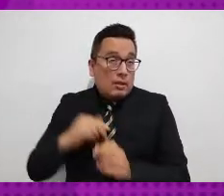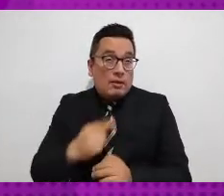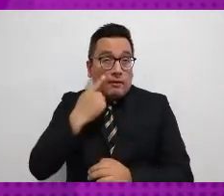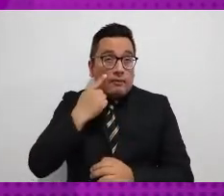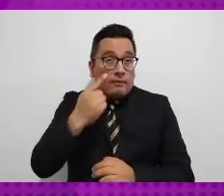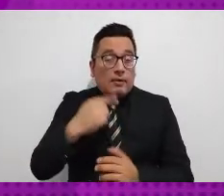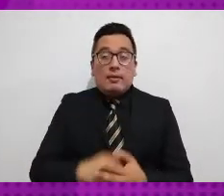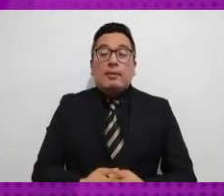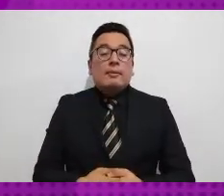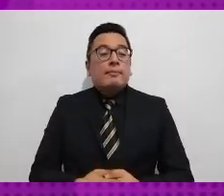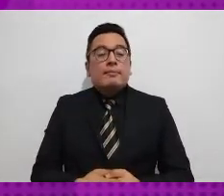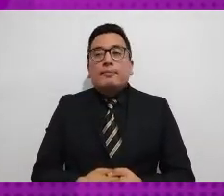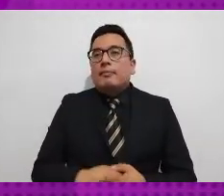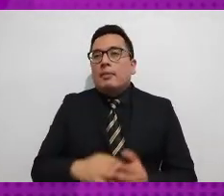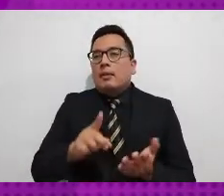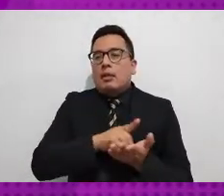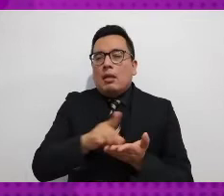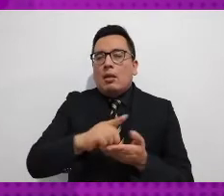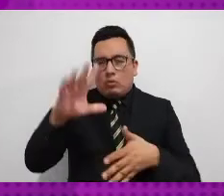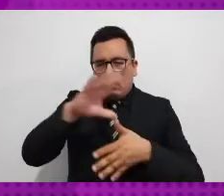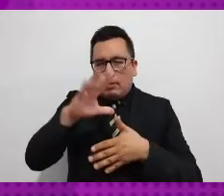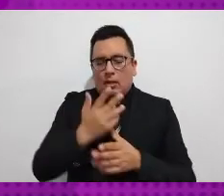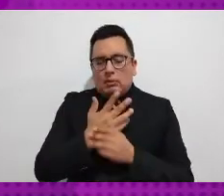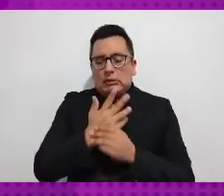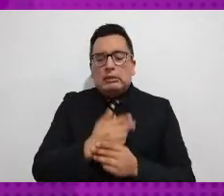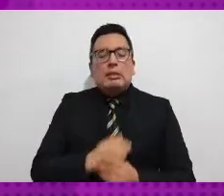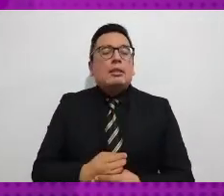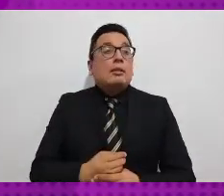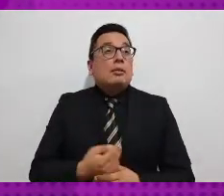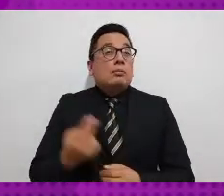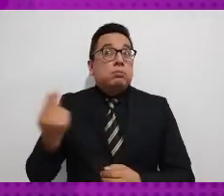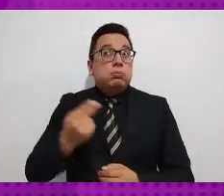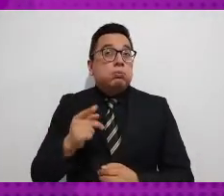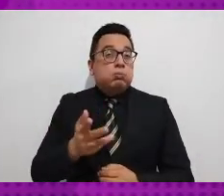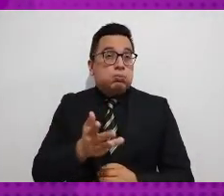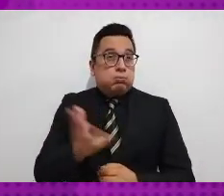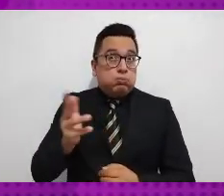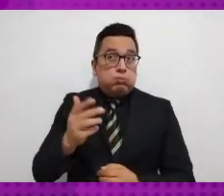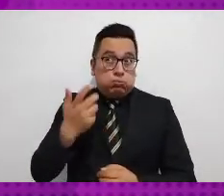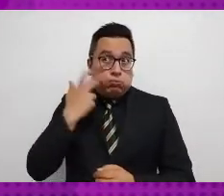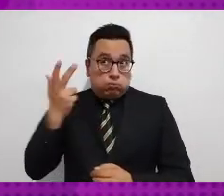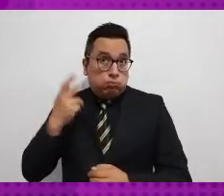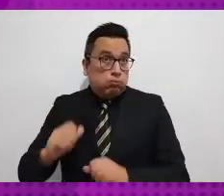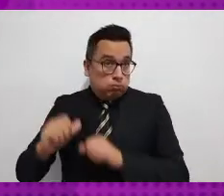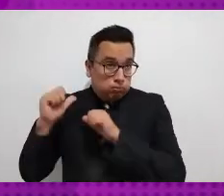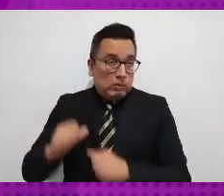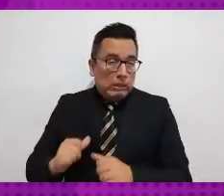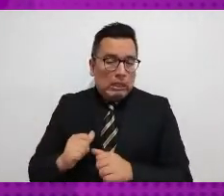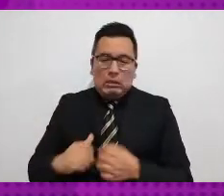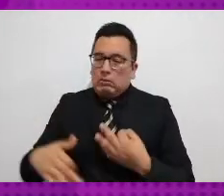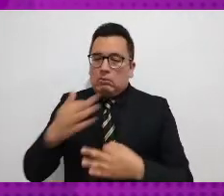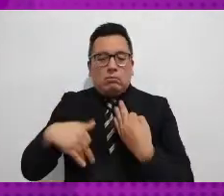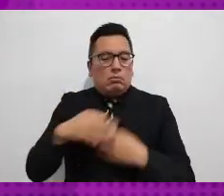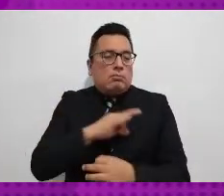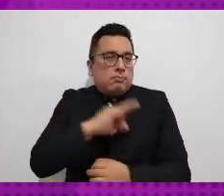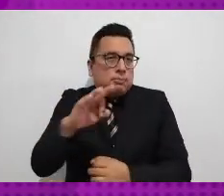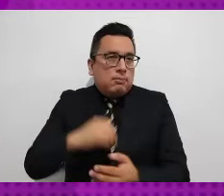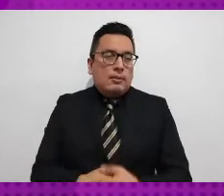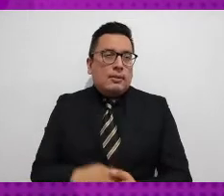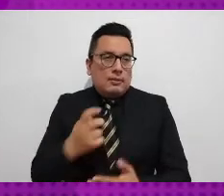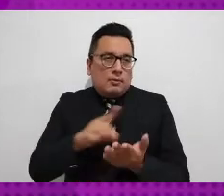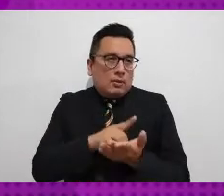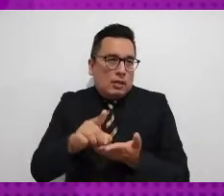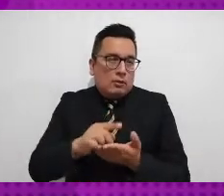autoridades públicas de un país. En este caso, el ser consejeros o consejeras distritales o municipales es parte de ese derecho a integrar